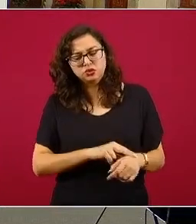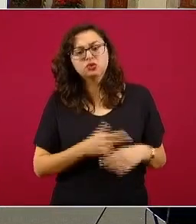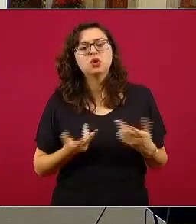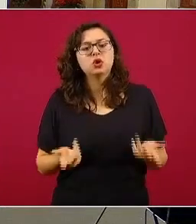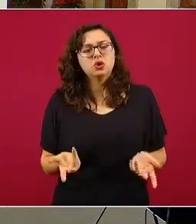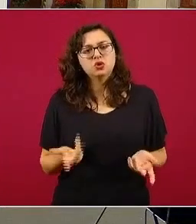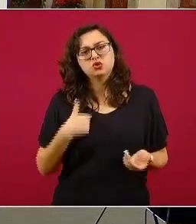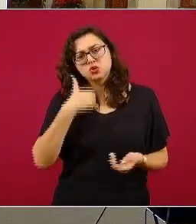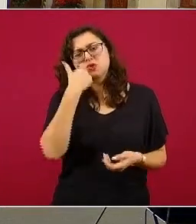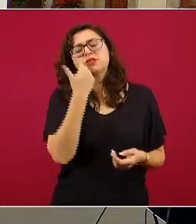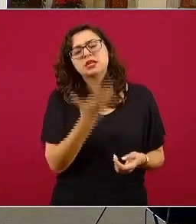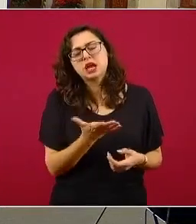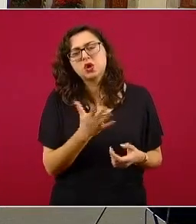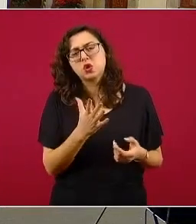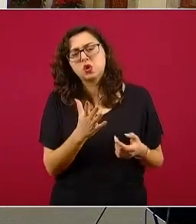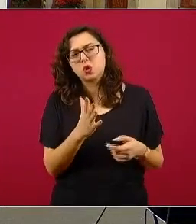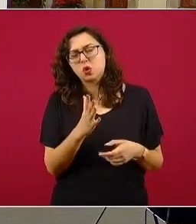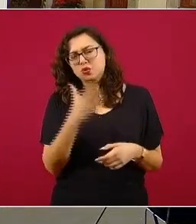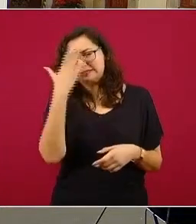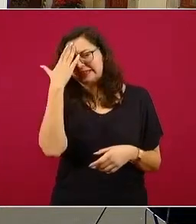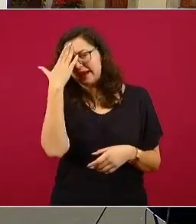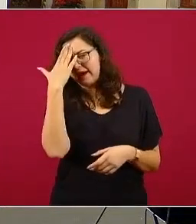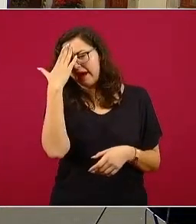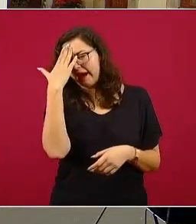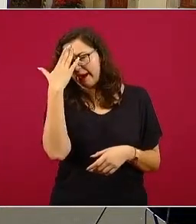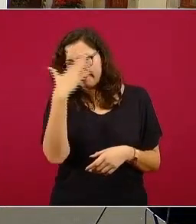si todavía están solicitando